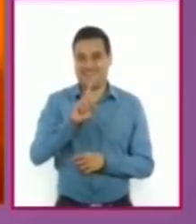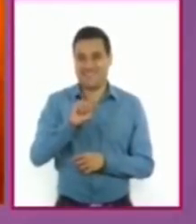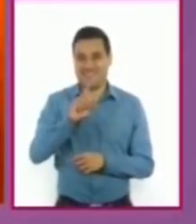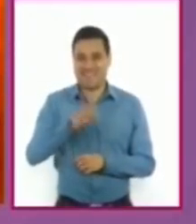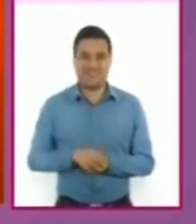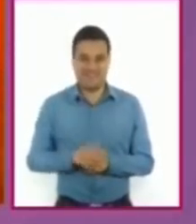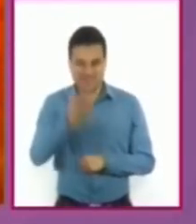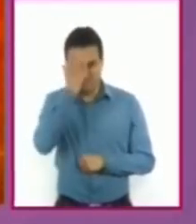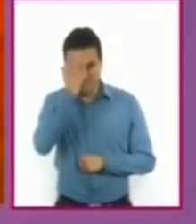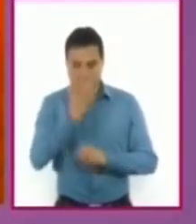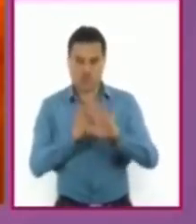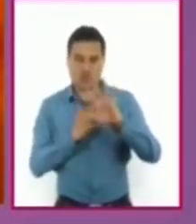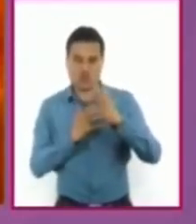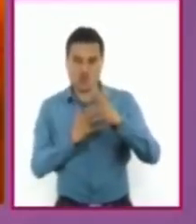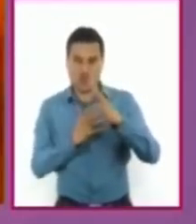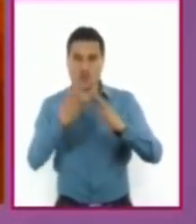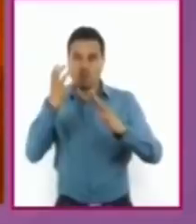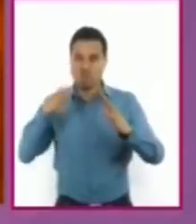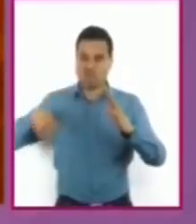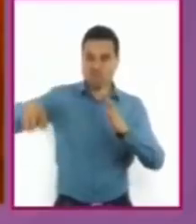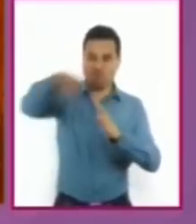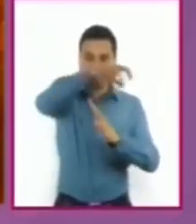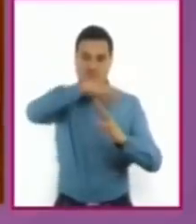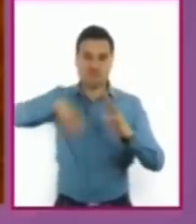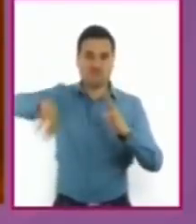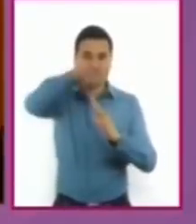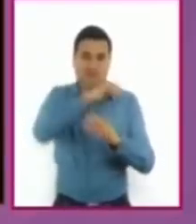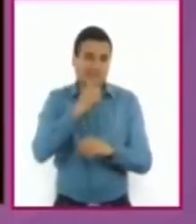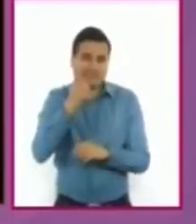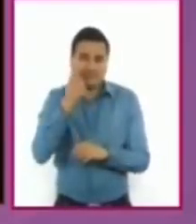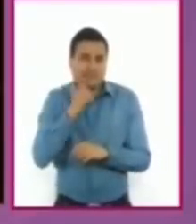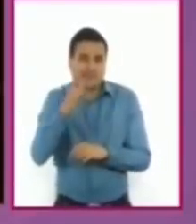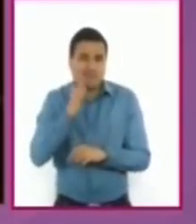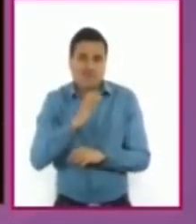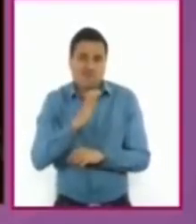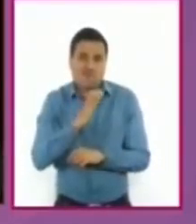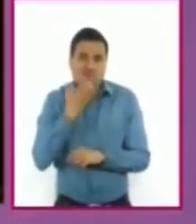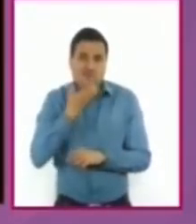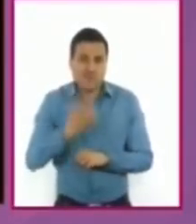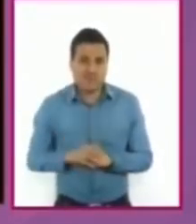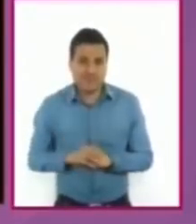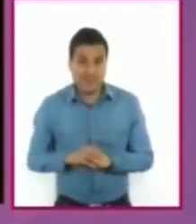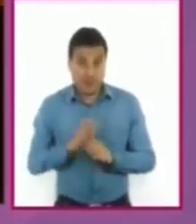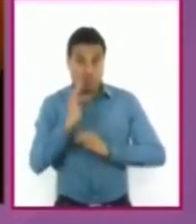cuerpos es parte de nuestra experiencia cotidiana. La fuerza de gravedad que la Tierra